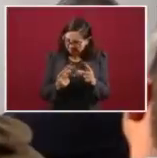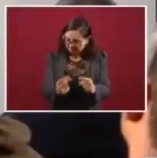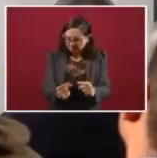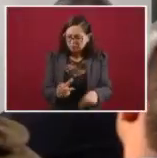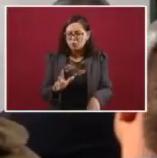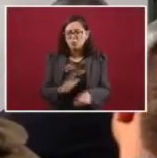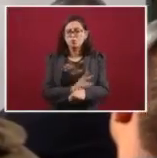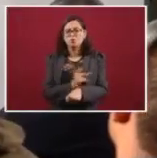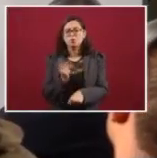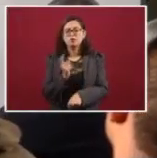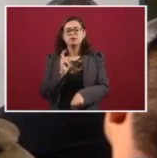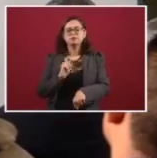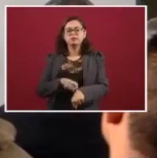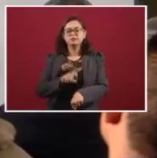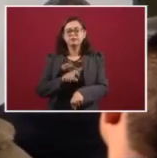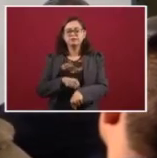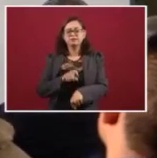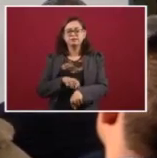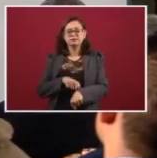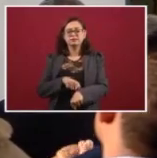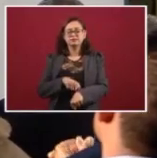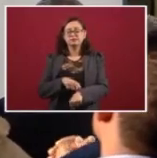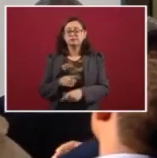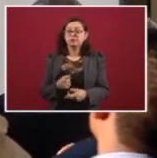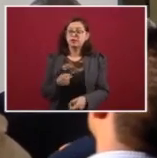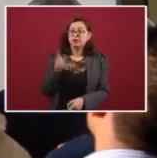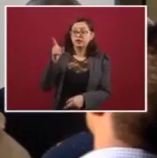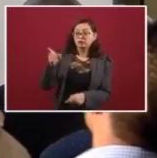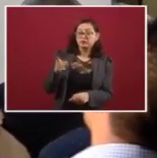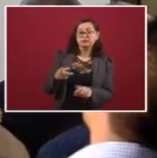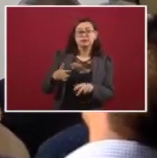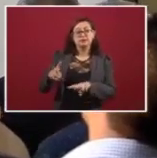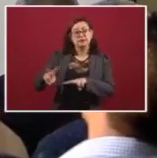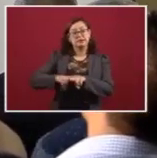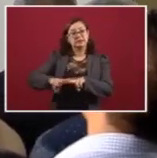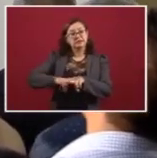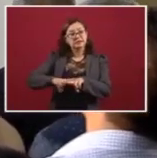tiempo? Porque el Tren Maya